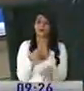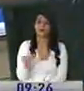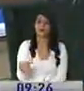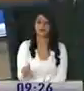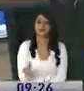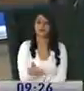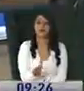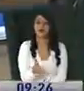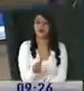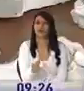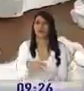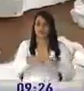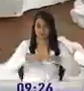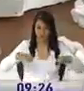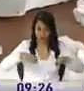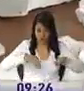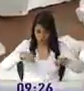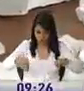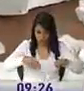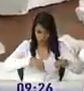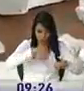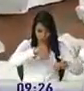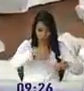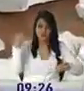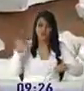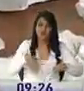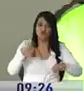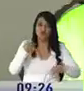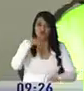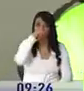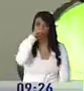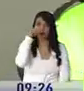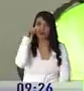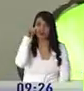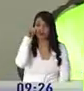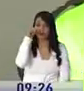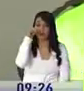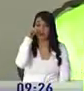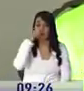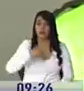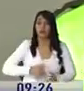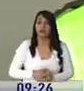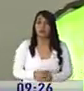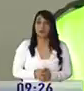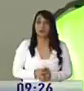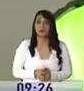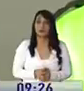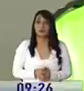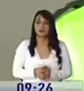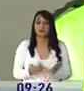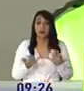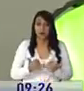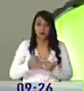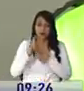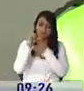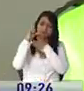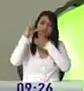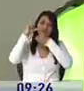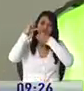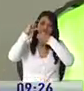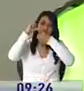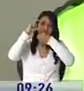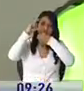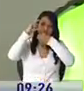dentro de la maleta lo que Se presume que llevaba era droga bueno es una tenemos que hacer un revenido químico para saber exactamente La